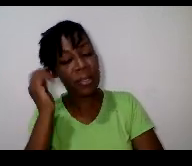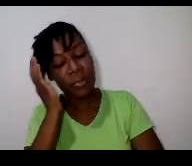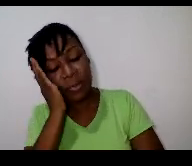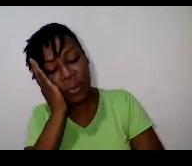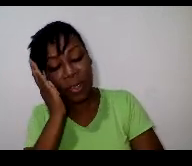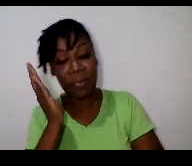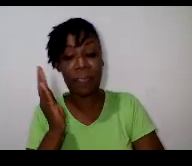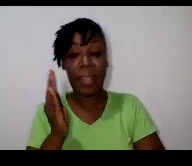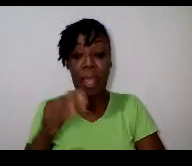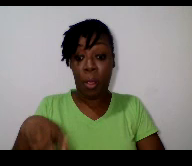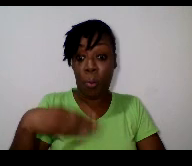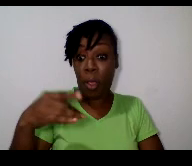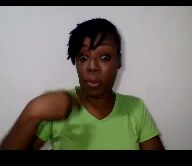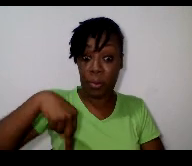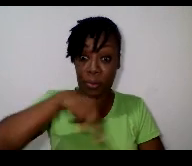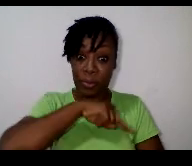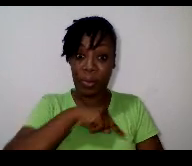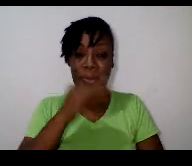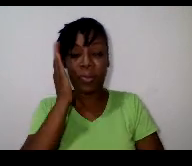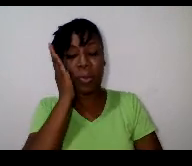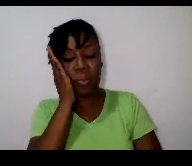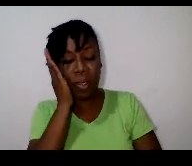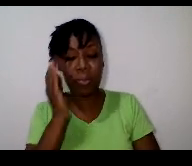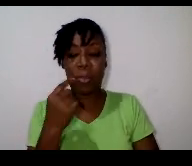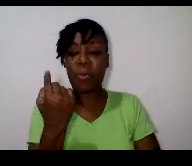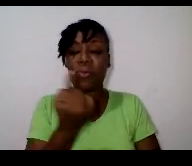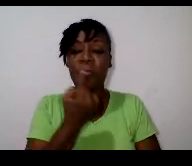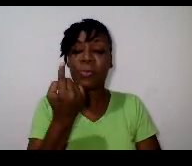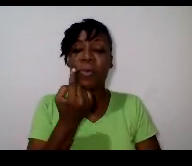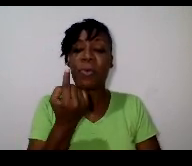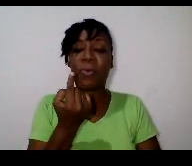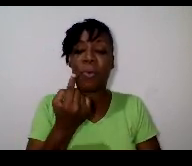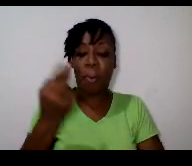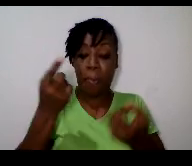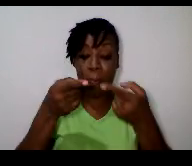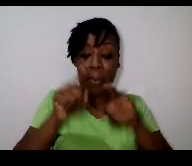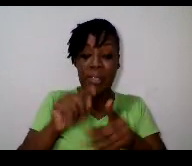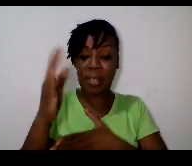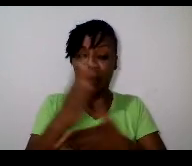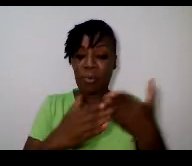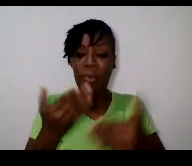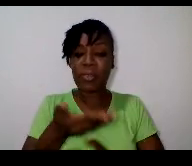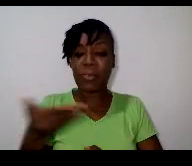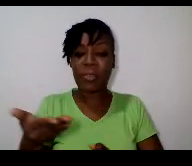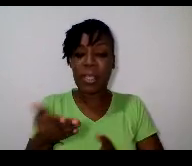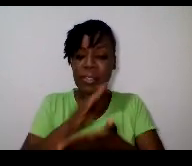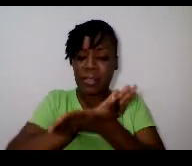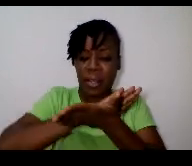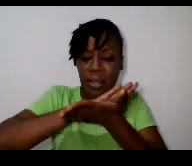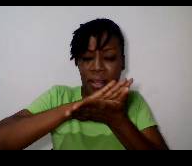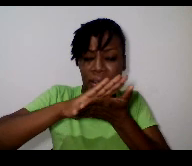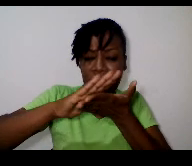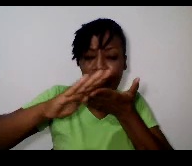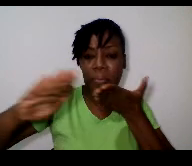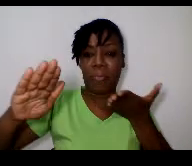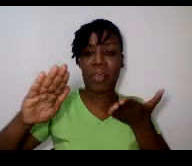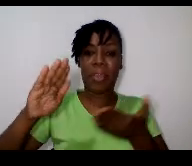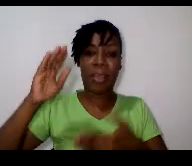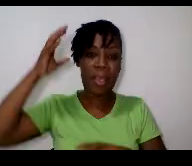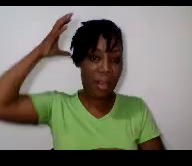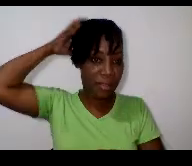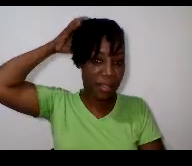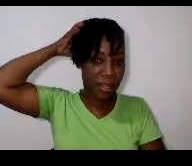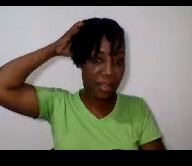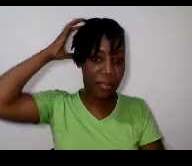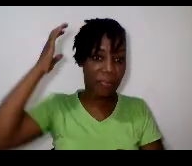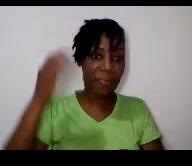pueden pasar cuando dormimos. Cuando dormimos se limpia el cerebro. Se dice que es una función de autolimpieza. Algunos dicen que es